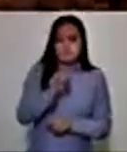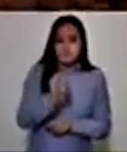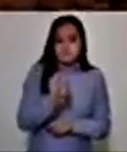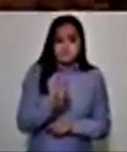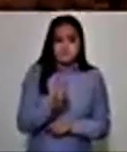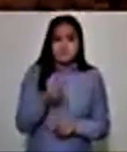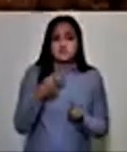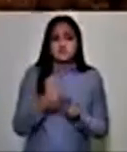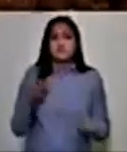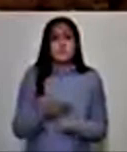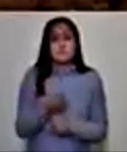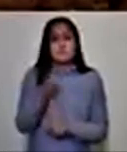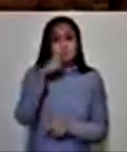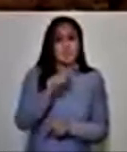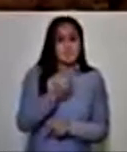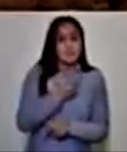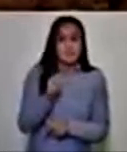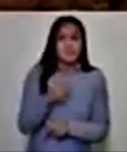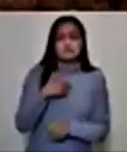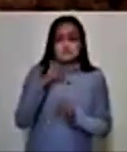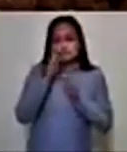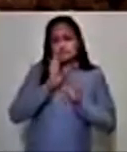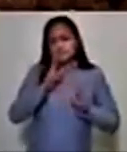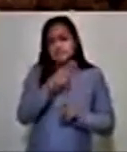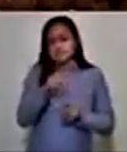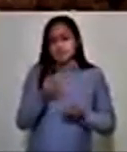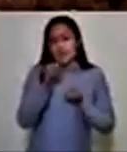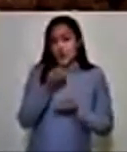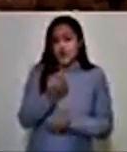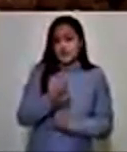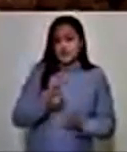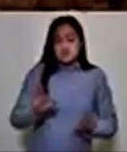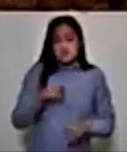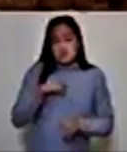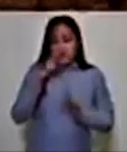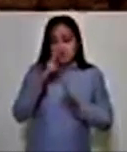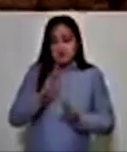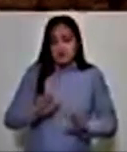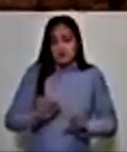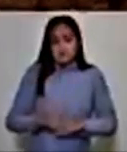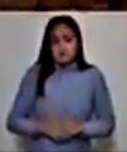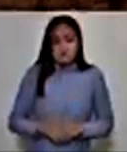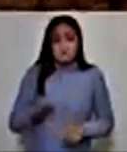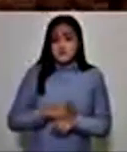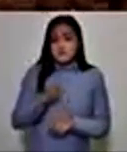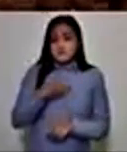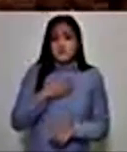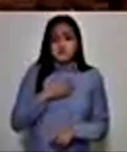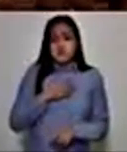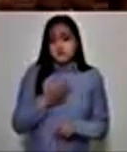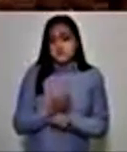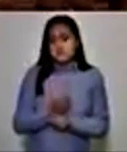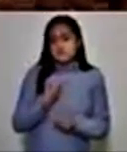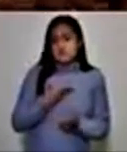allá de ese tipo de expresiones. Pero respetamos las expresiones, las respetamos, y por eso no tuve